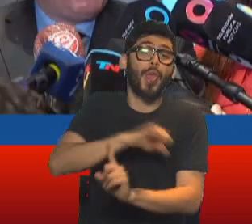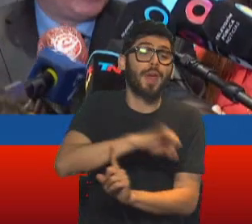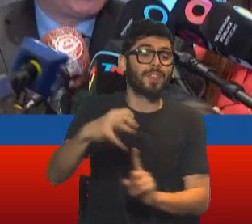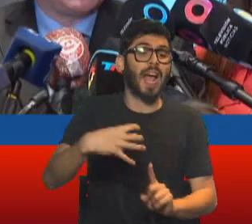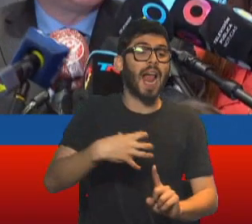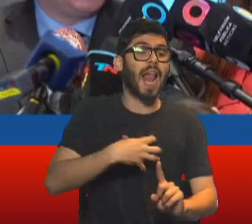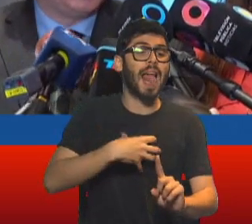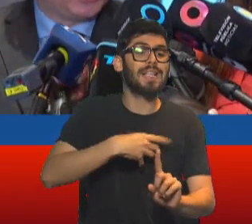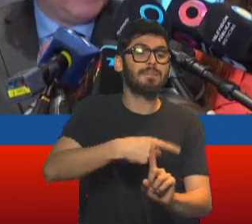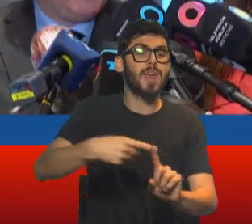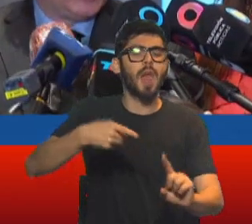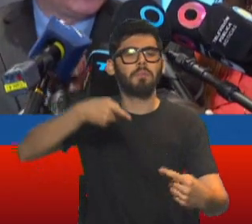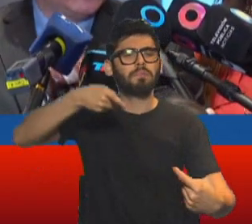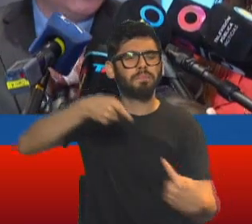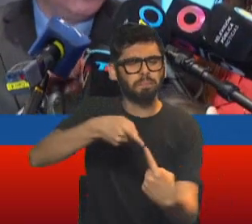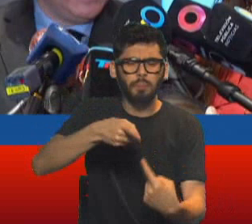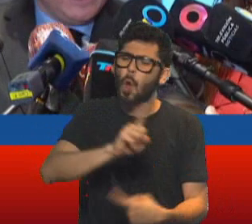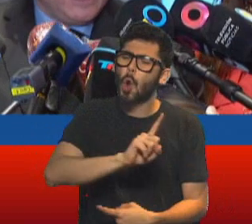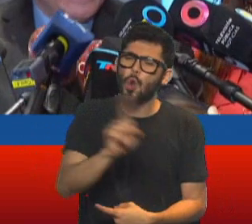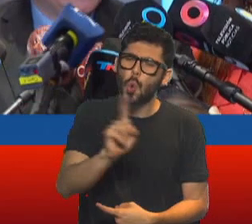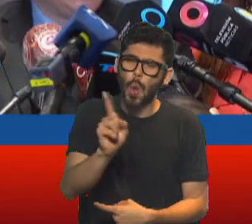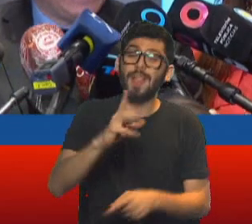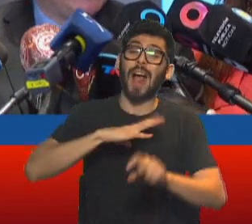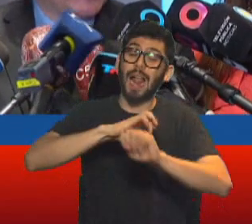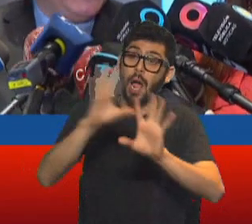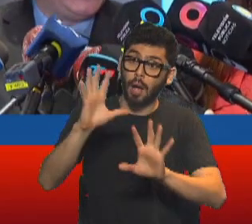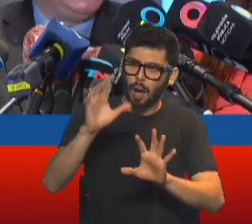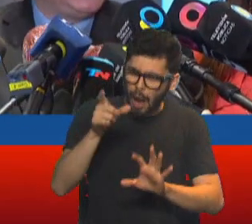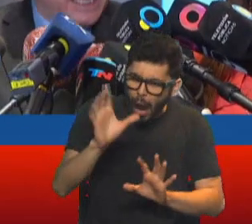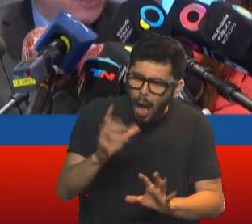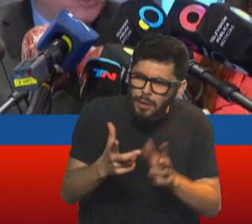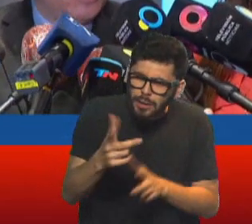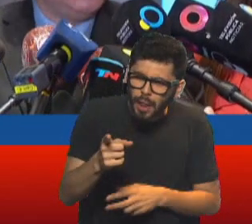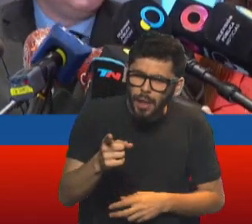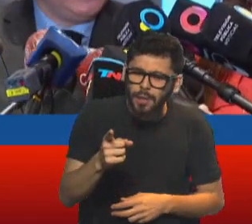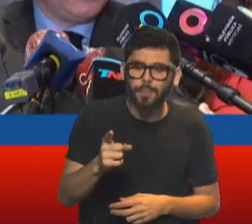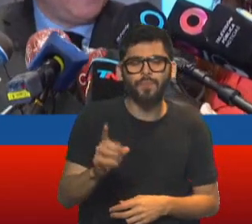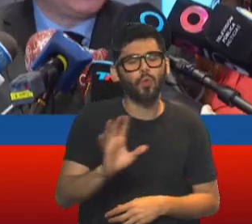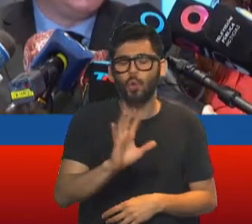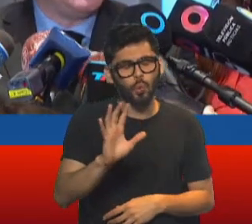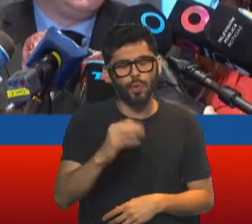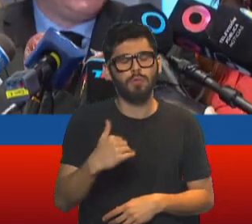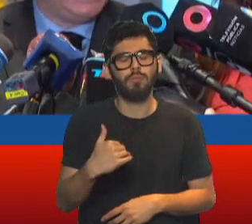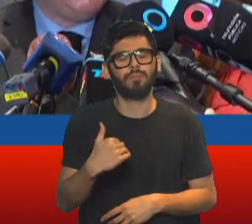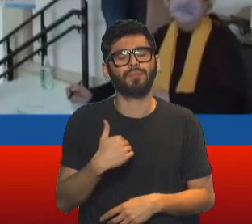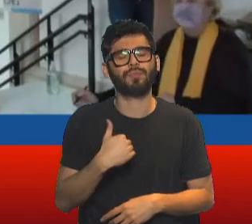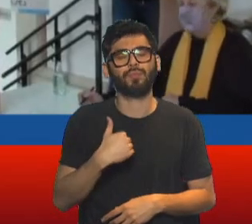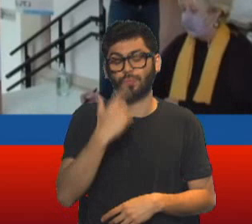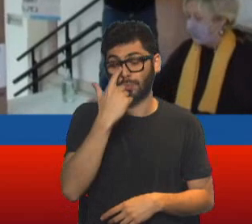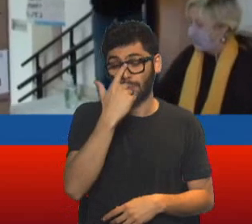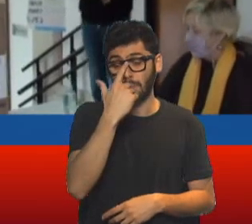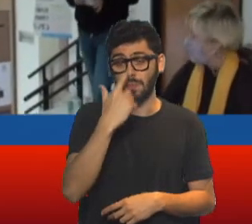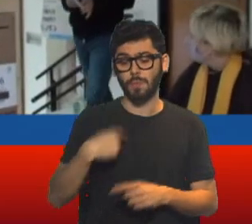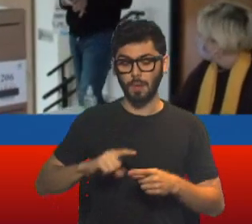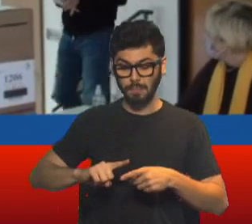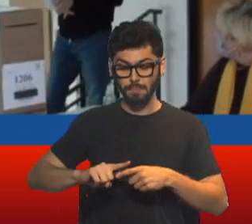enemigo. ¿Fue algo así lo que dijiste? Yo digo que nosotros tenemos que tener una política dirigida a